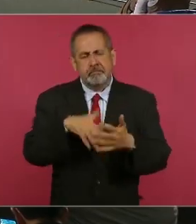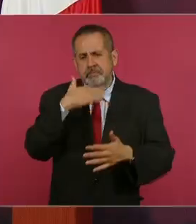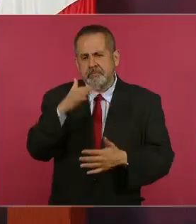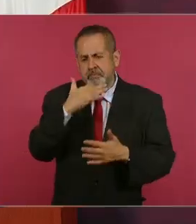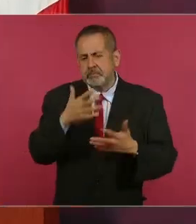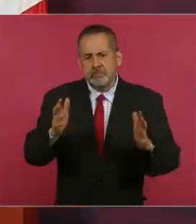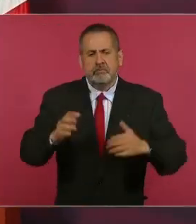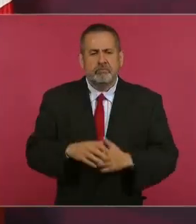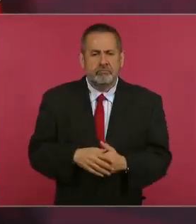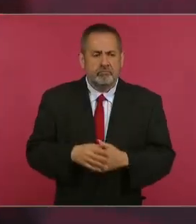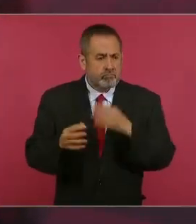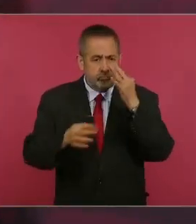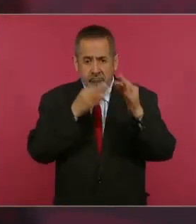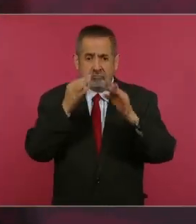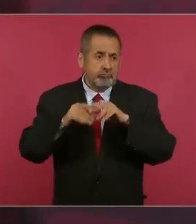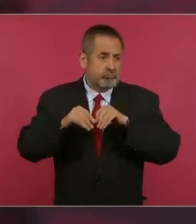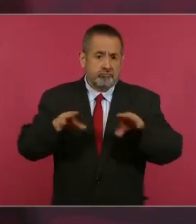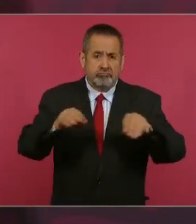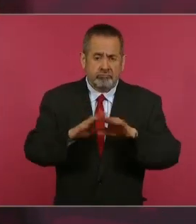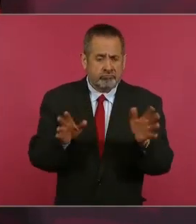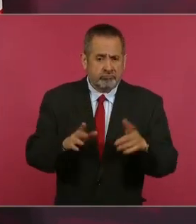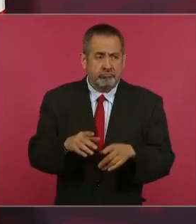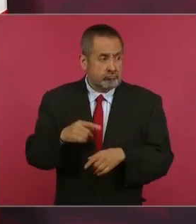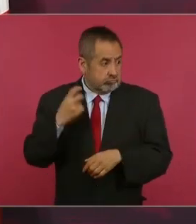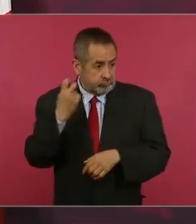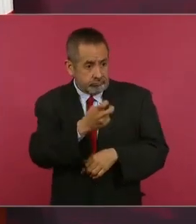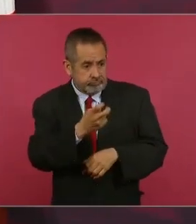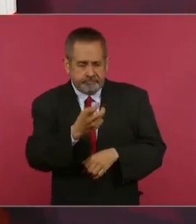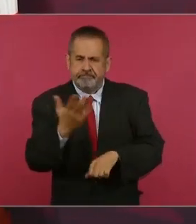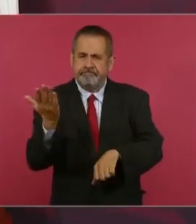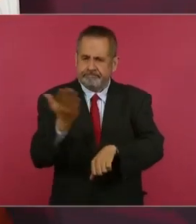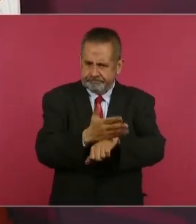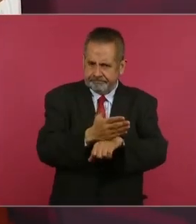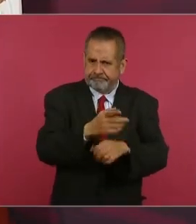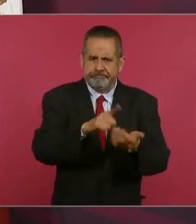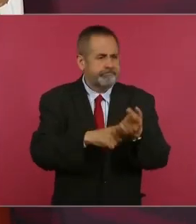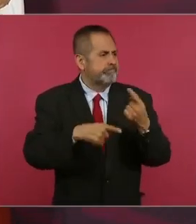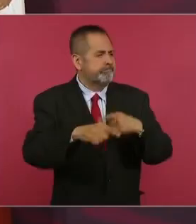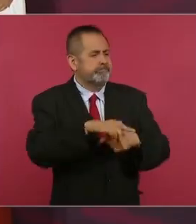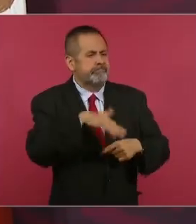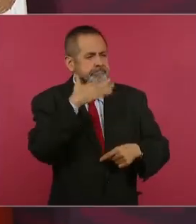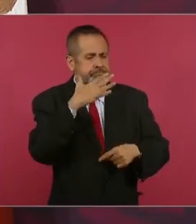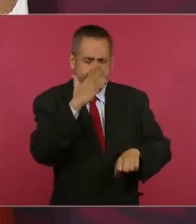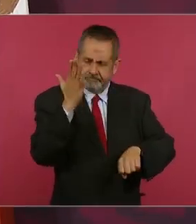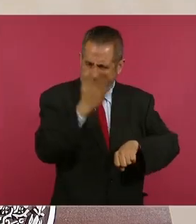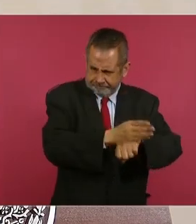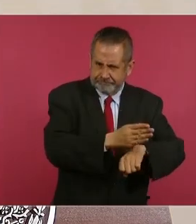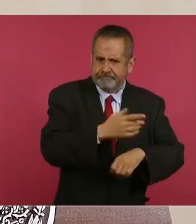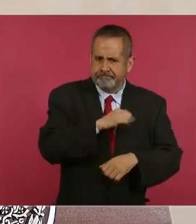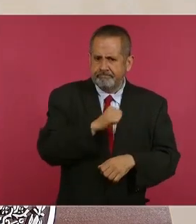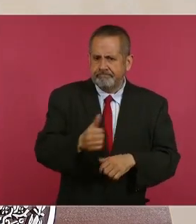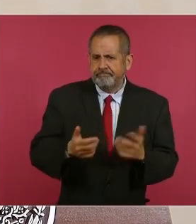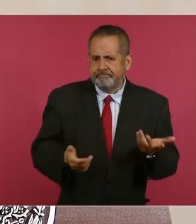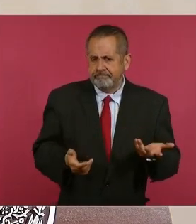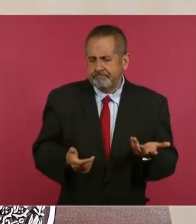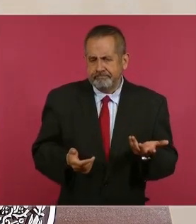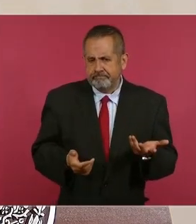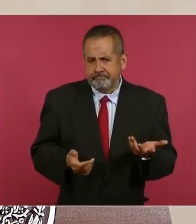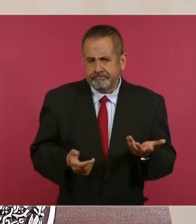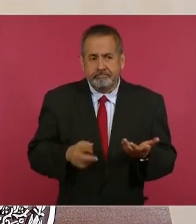solo denunciarlos, hay que castigar a corruptos y nunca